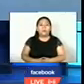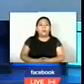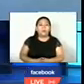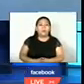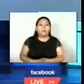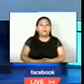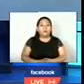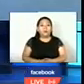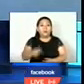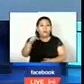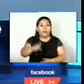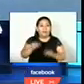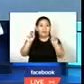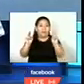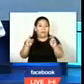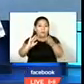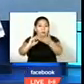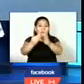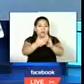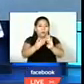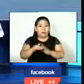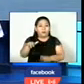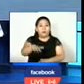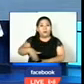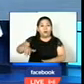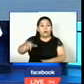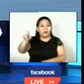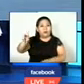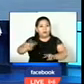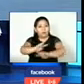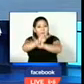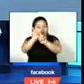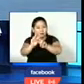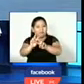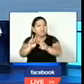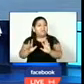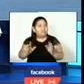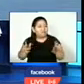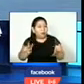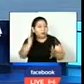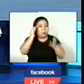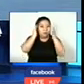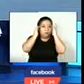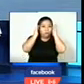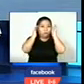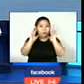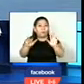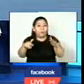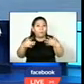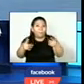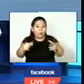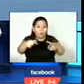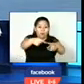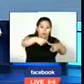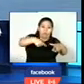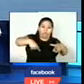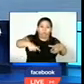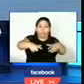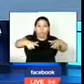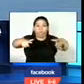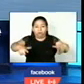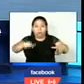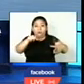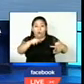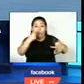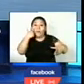ahora contarles que habitantes del municipio Santiago Nonualco en La Paz se muestran preocupados ante la formación de una tercera cárcava que amenaza